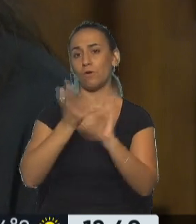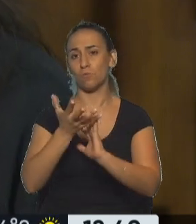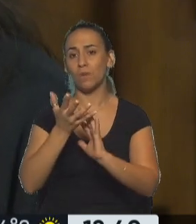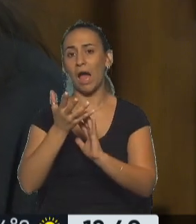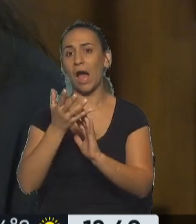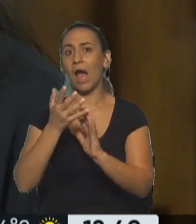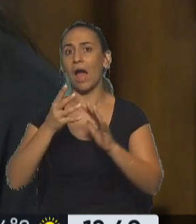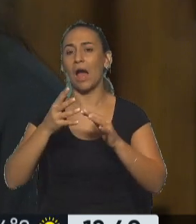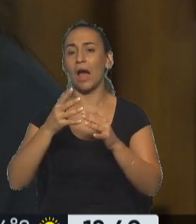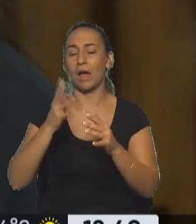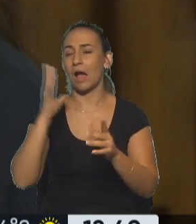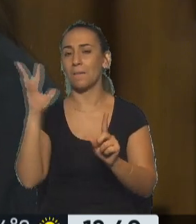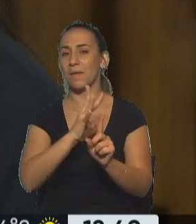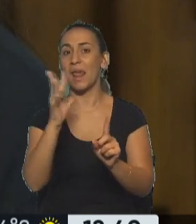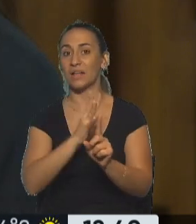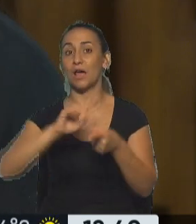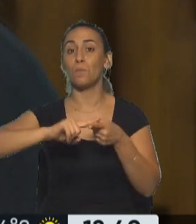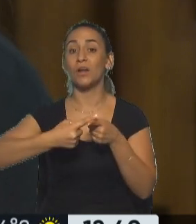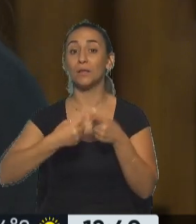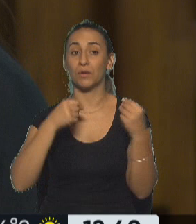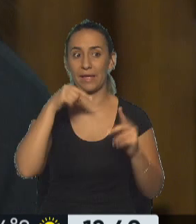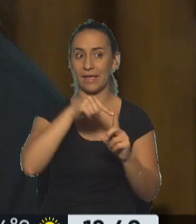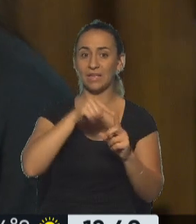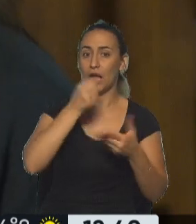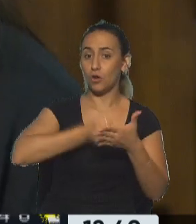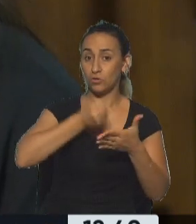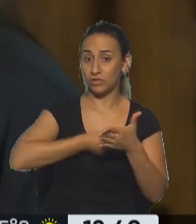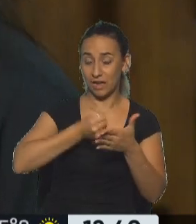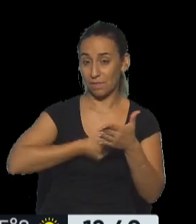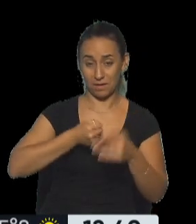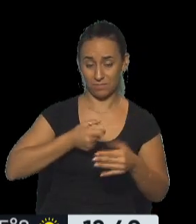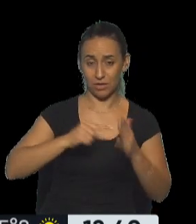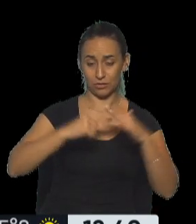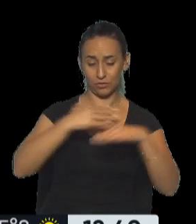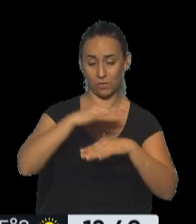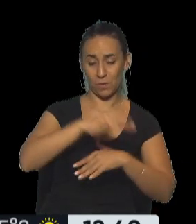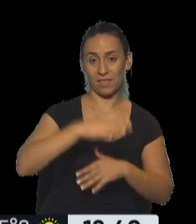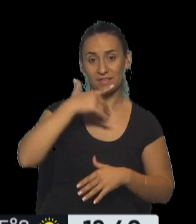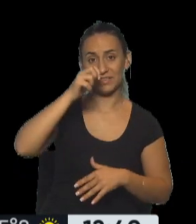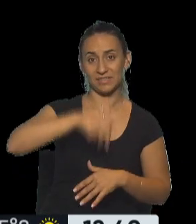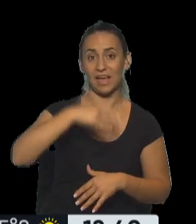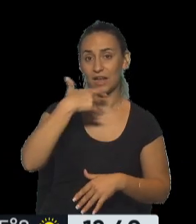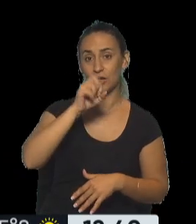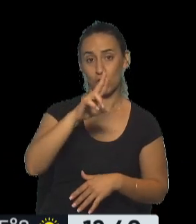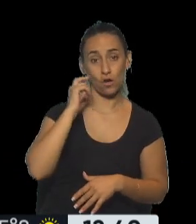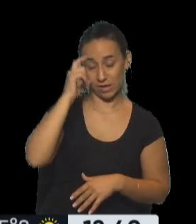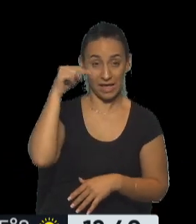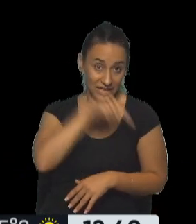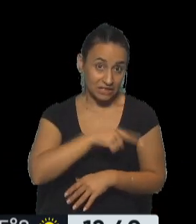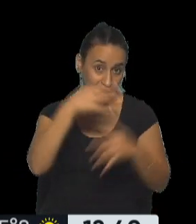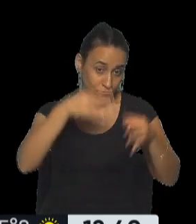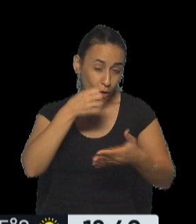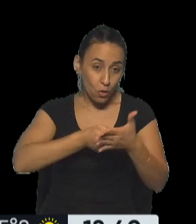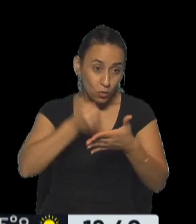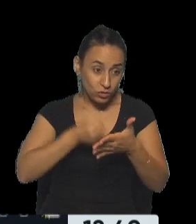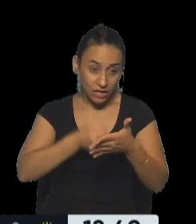Florencia movía en una ciudad como San Jorge con 25.000 habitantes en donde ella efectivamente transformó la vida de un montón